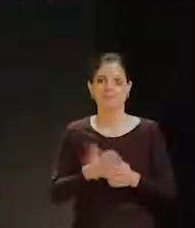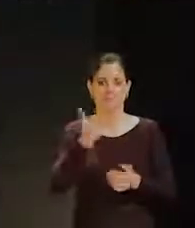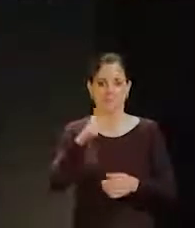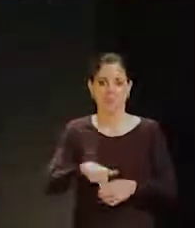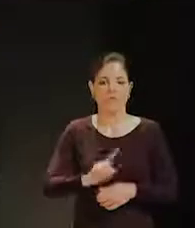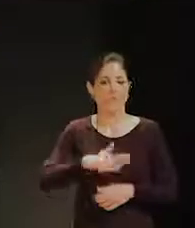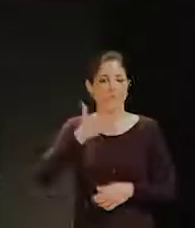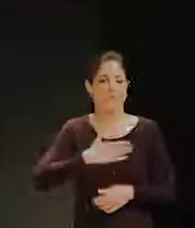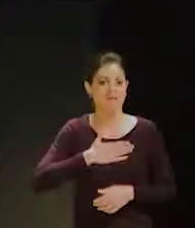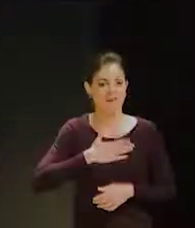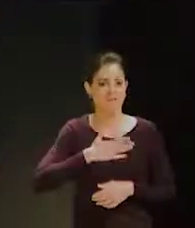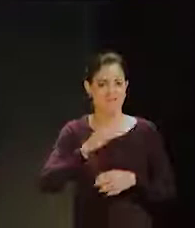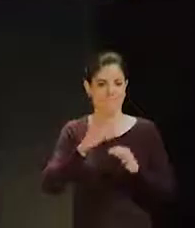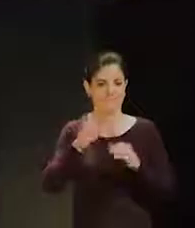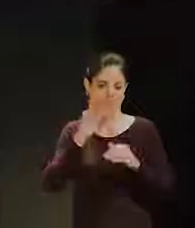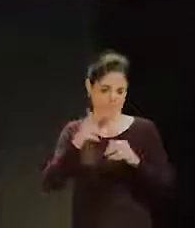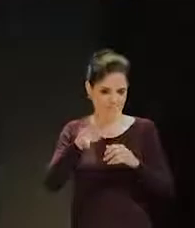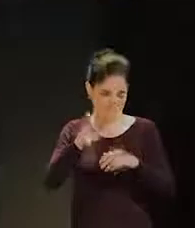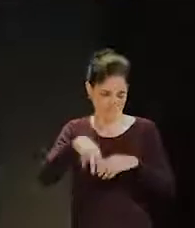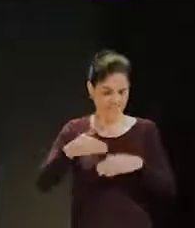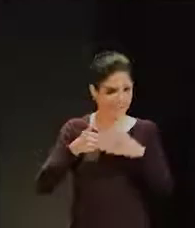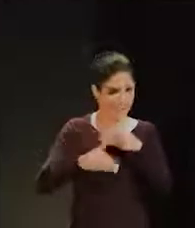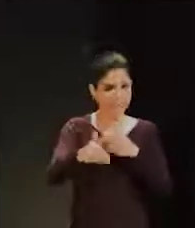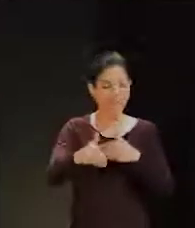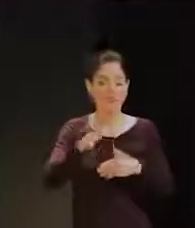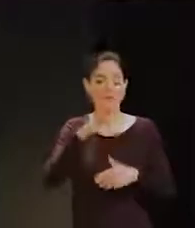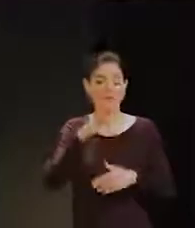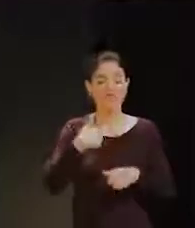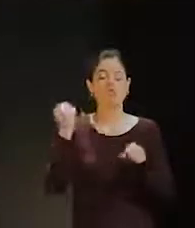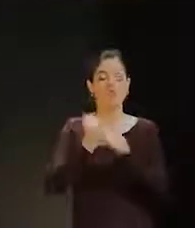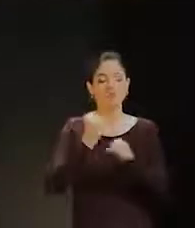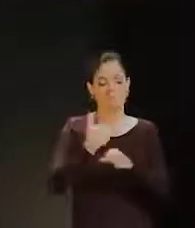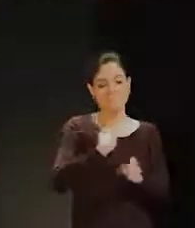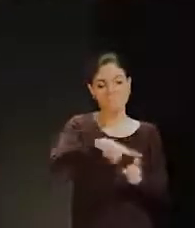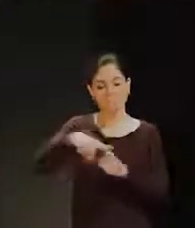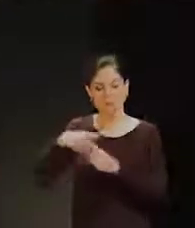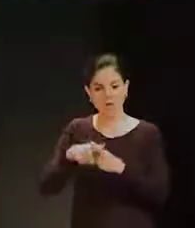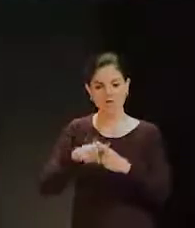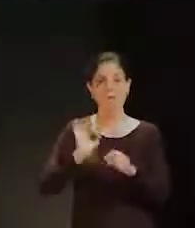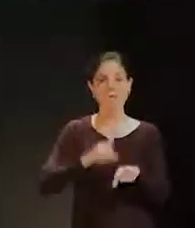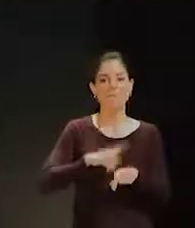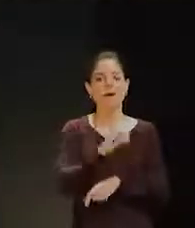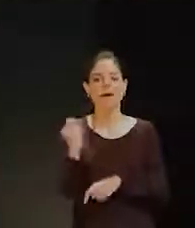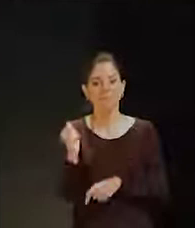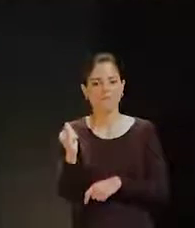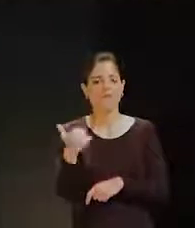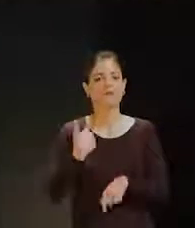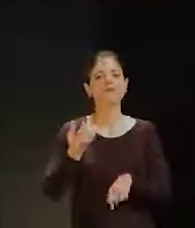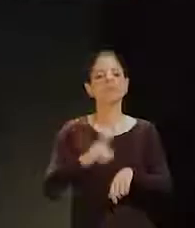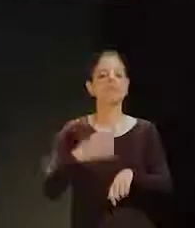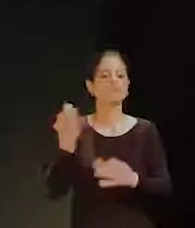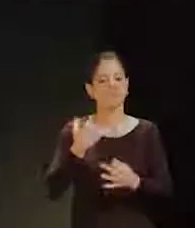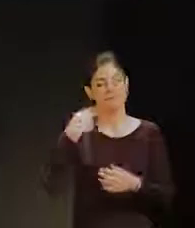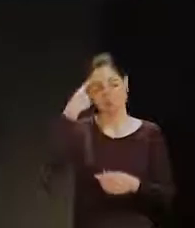mañana, no está tra tan tiempo. Y ahora, por eso estoy trabajando en mis cosas, en el mismo tengo